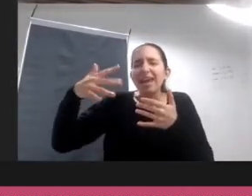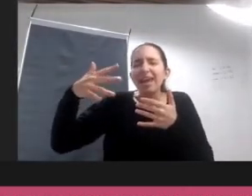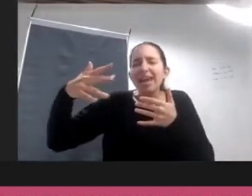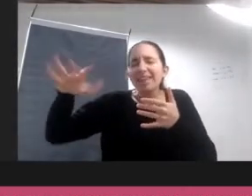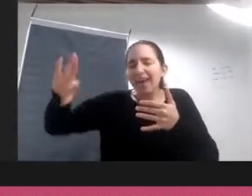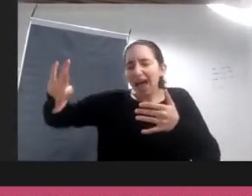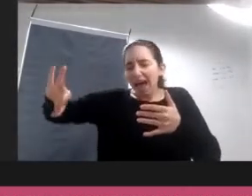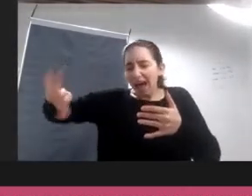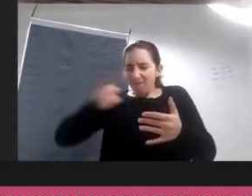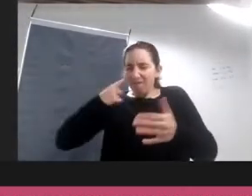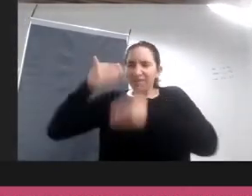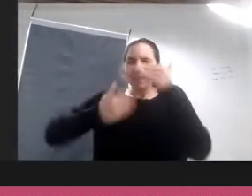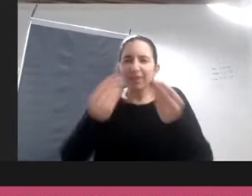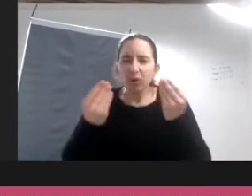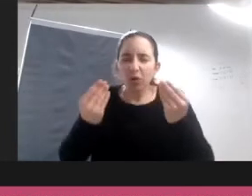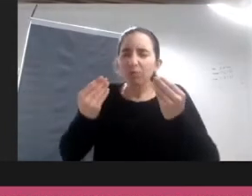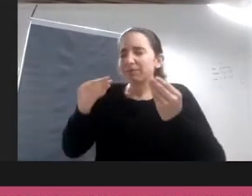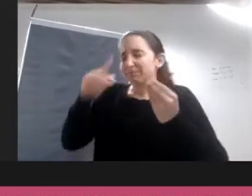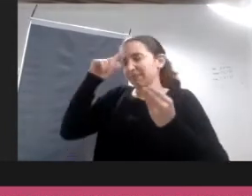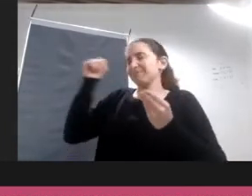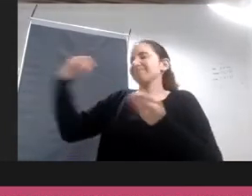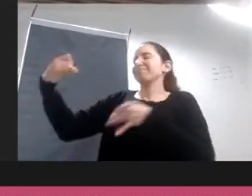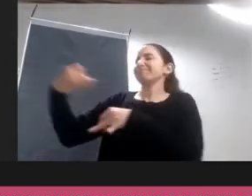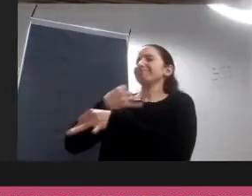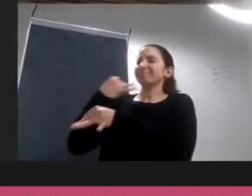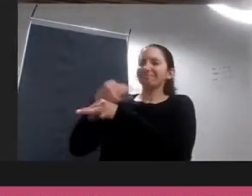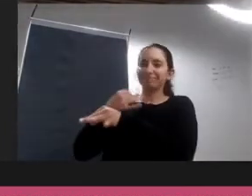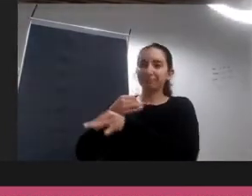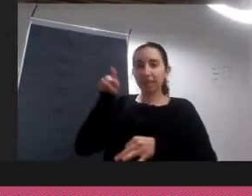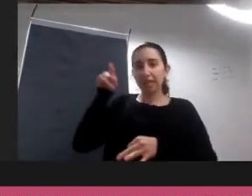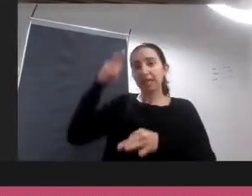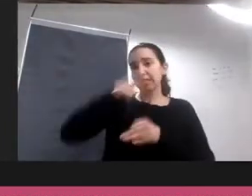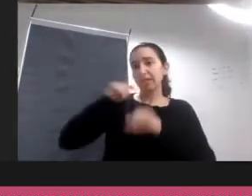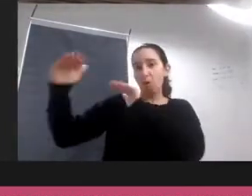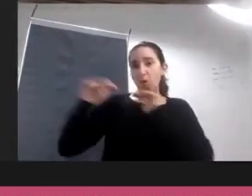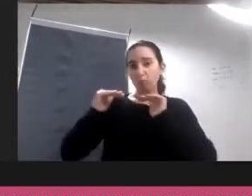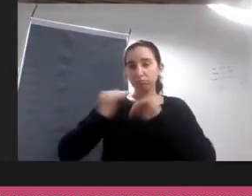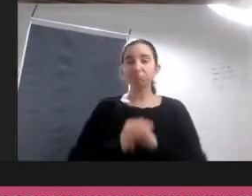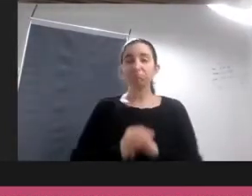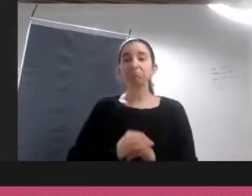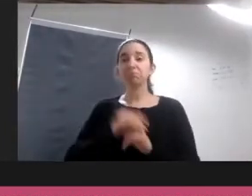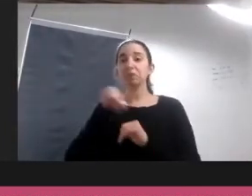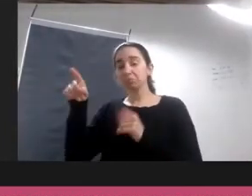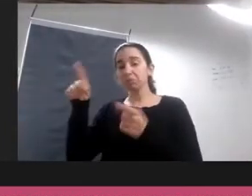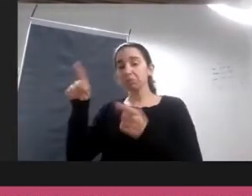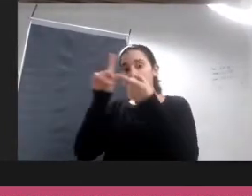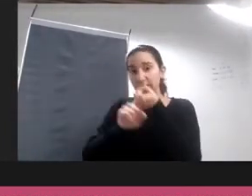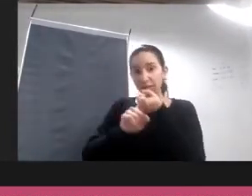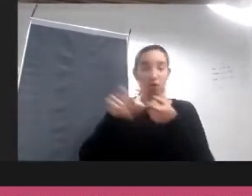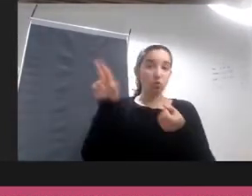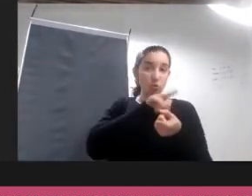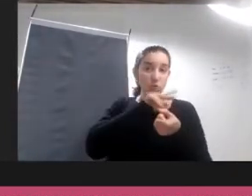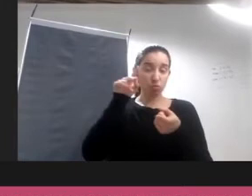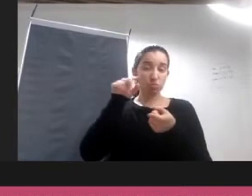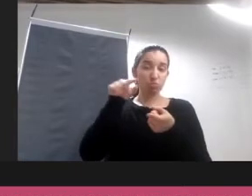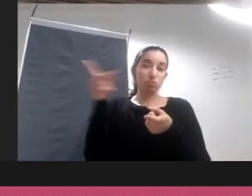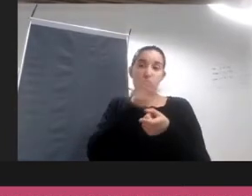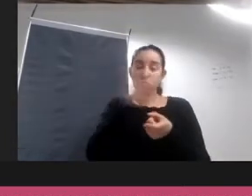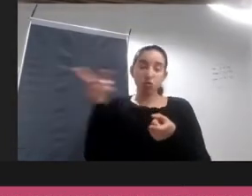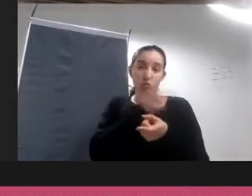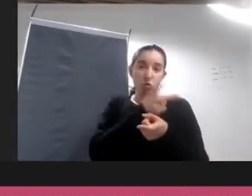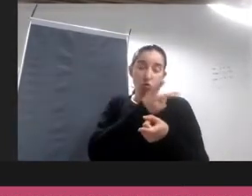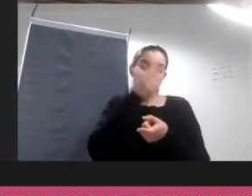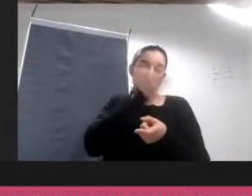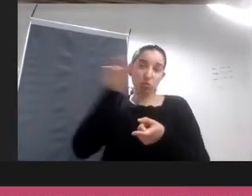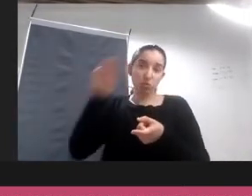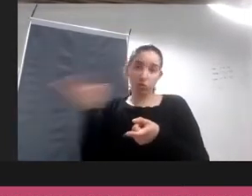esta persona, siendo bastante mayor que yo, pero era ciego, también se casó con otra persona ciega, los dos